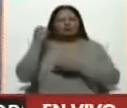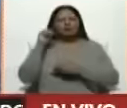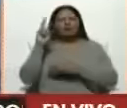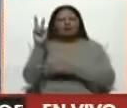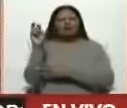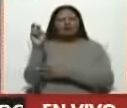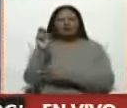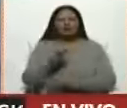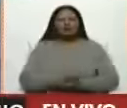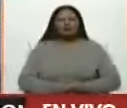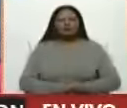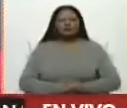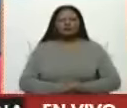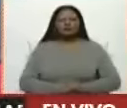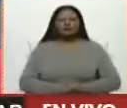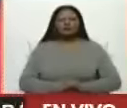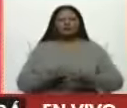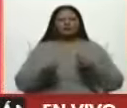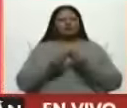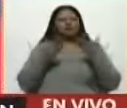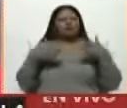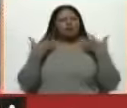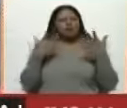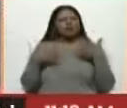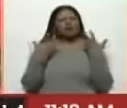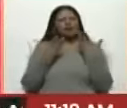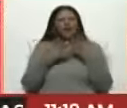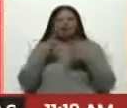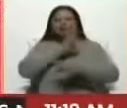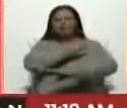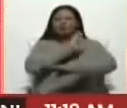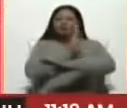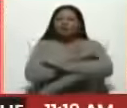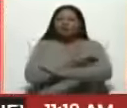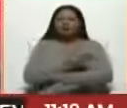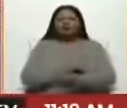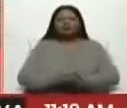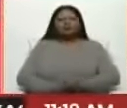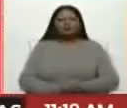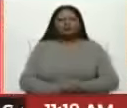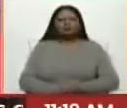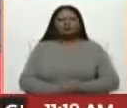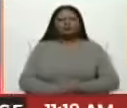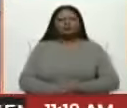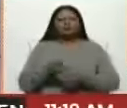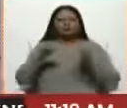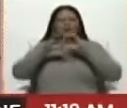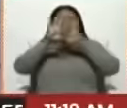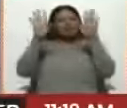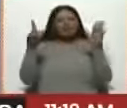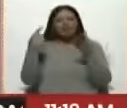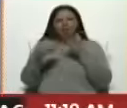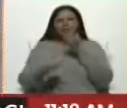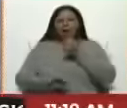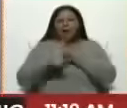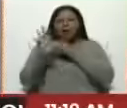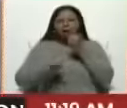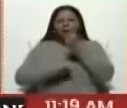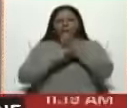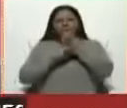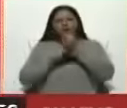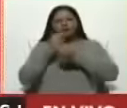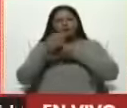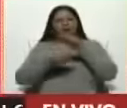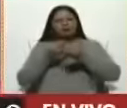viernes. Con alegría, con fuerza, con claridad de los argumentos